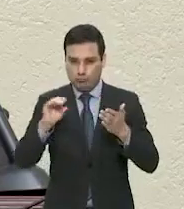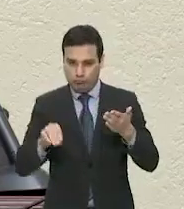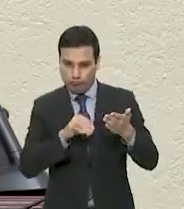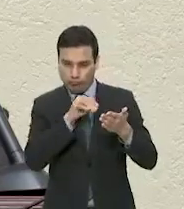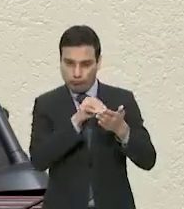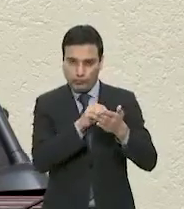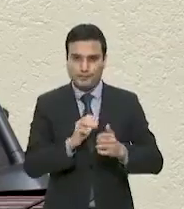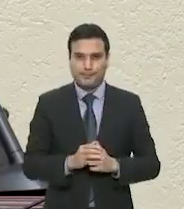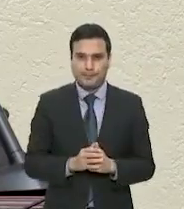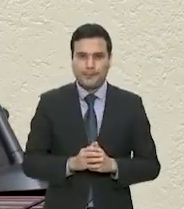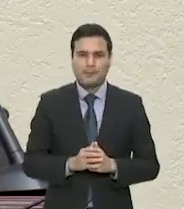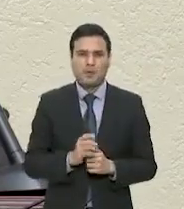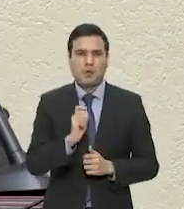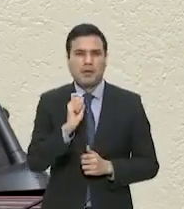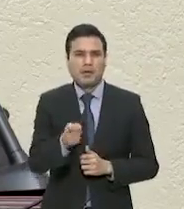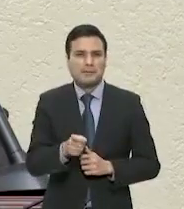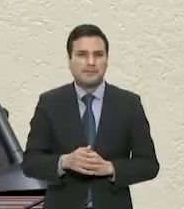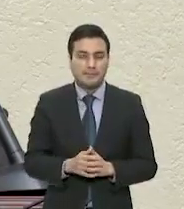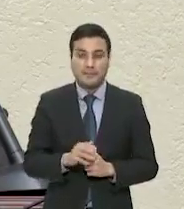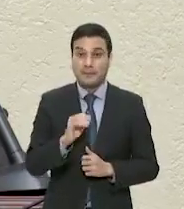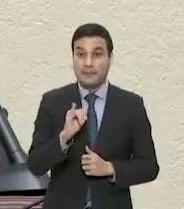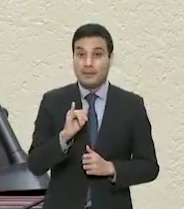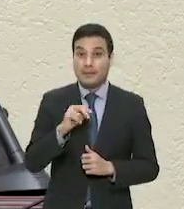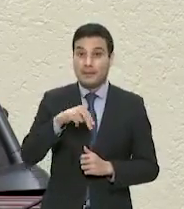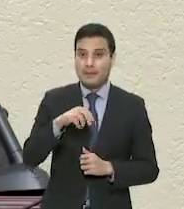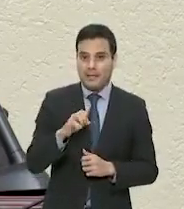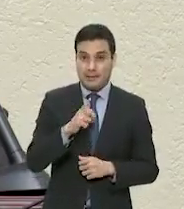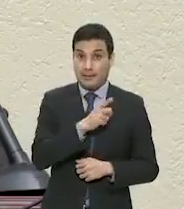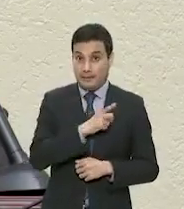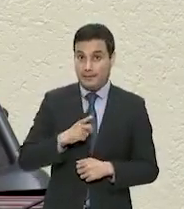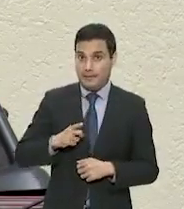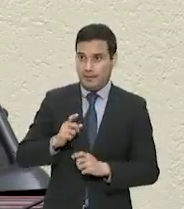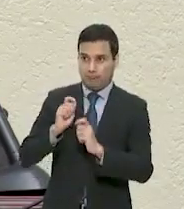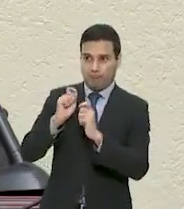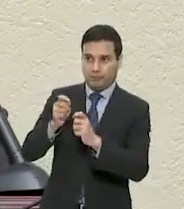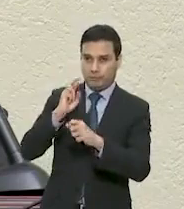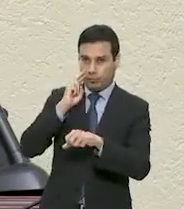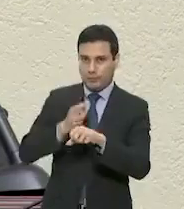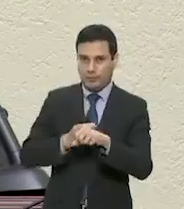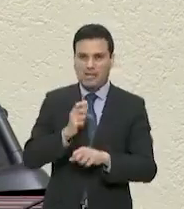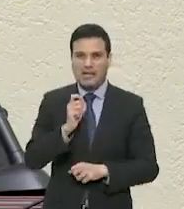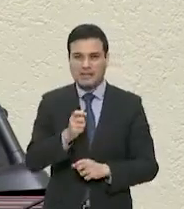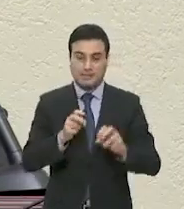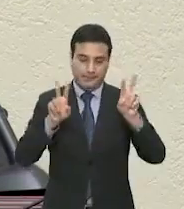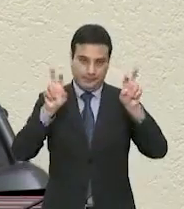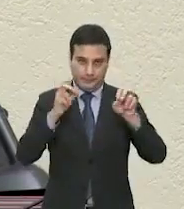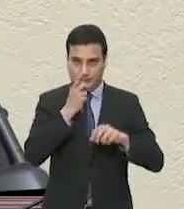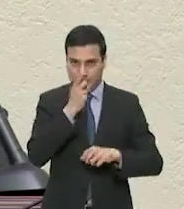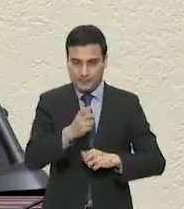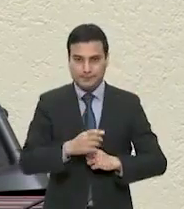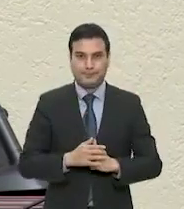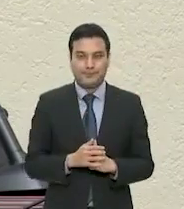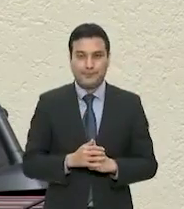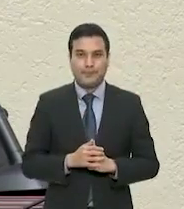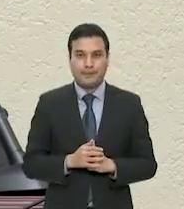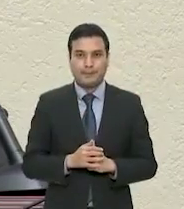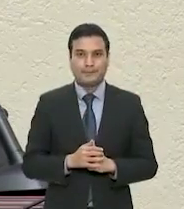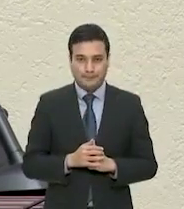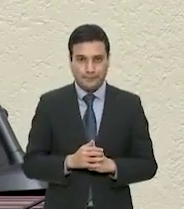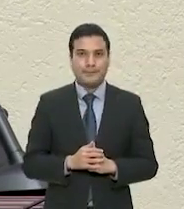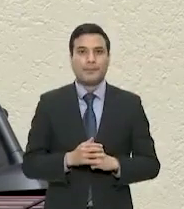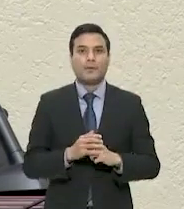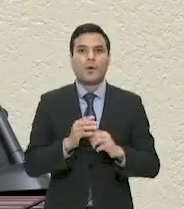la obligación del ine de citó de nueva cuenta la ley habilitar la misma cantidad de casillas que fueron